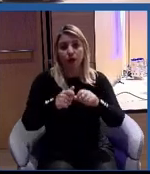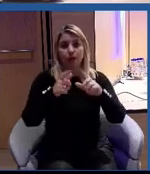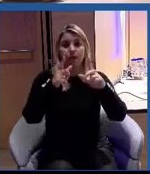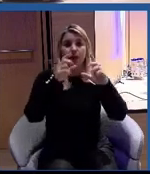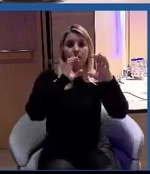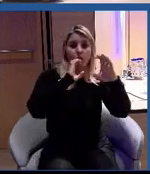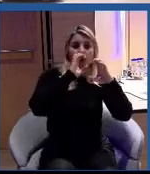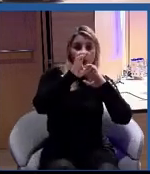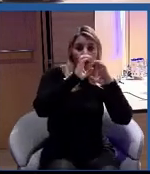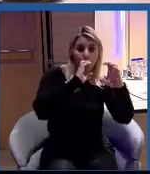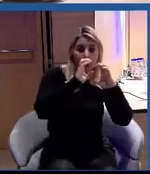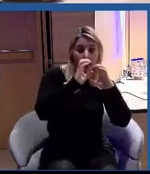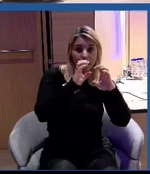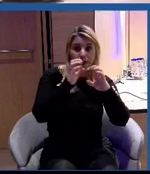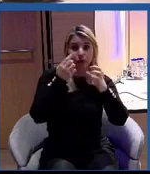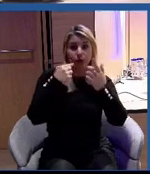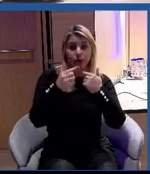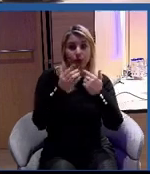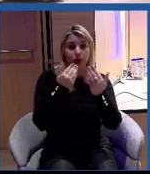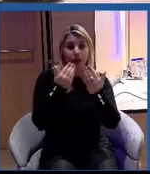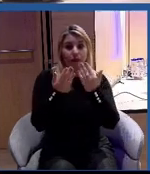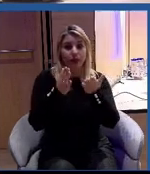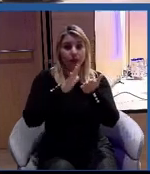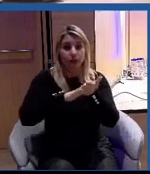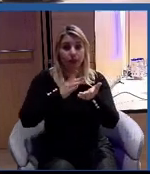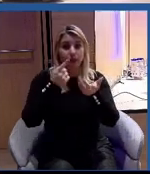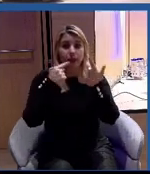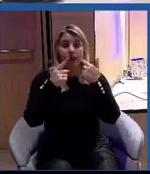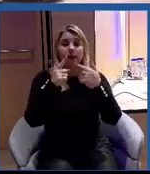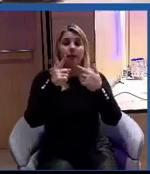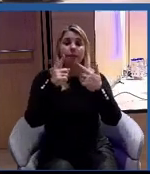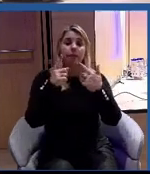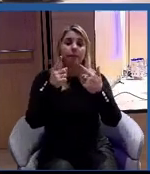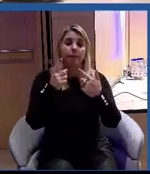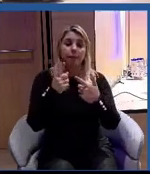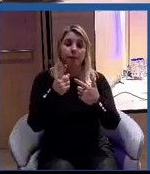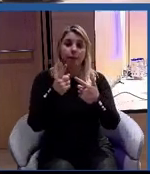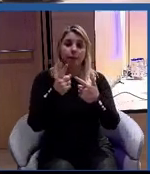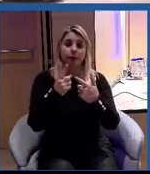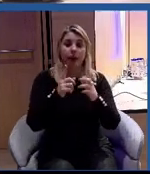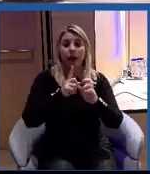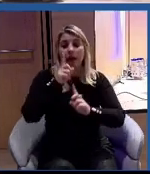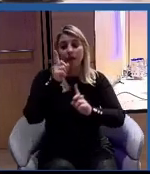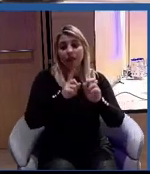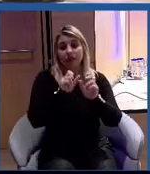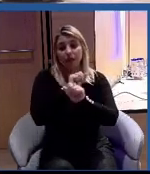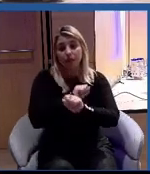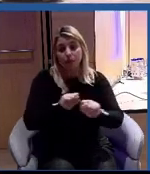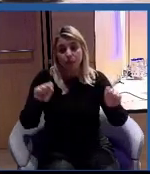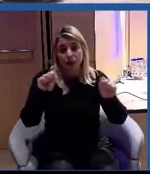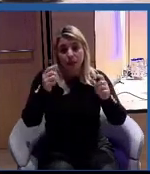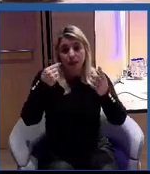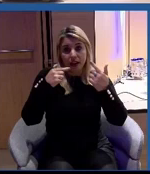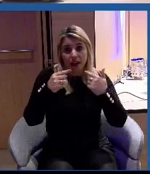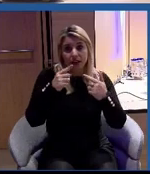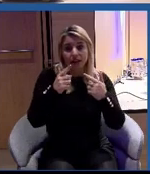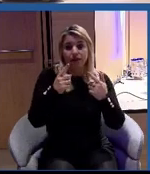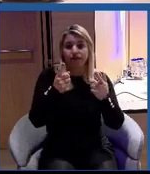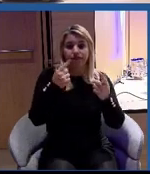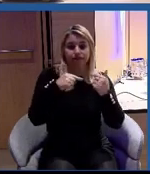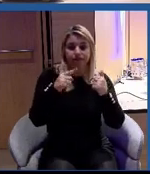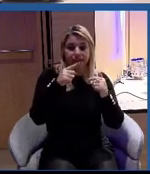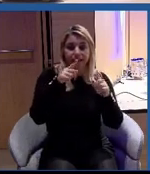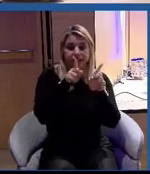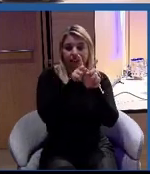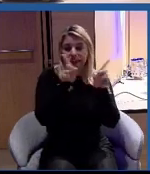de comunicación estamos hablando de medios que muchas veces son antagónicos entre sí pero